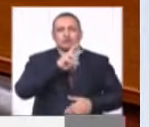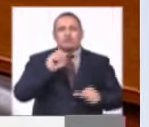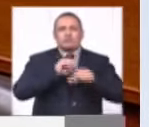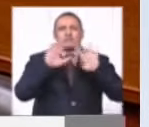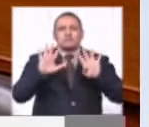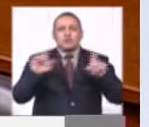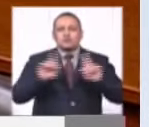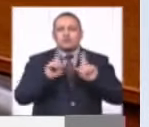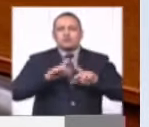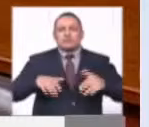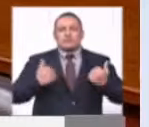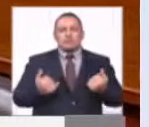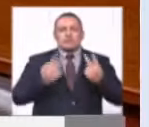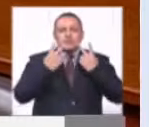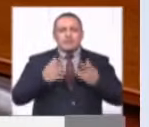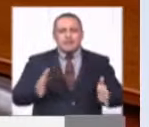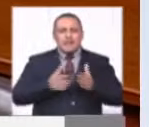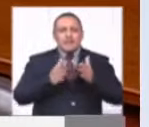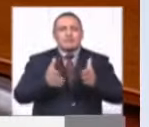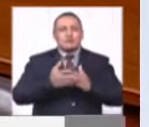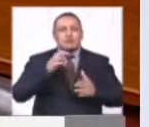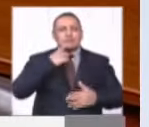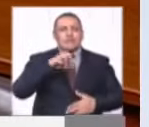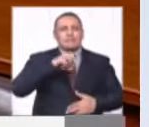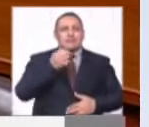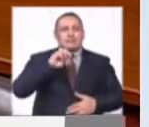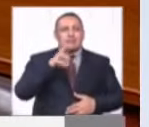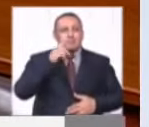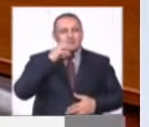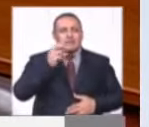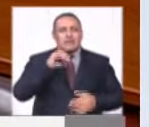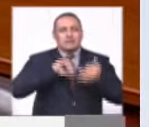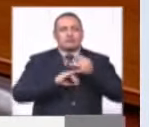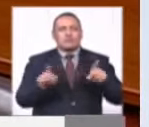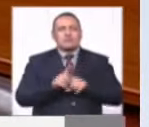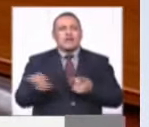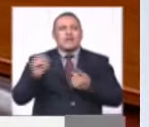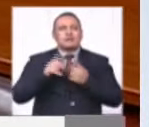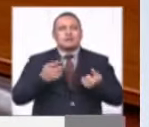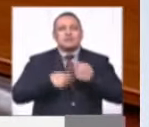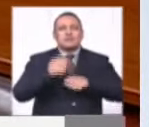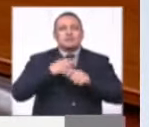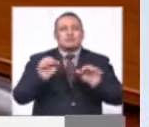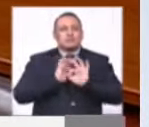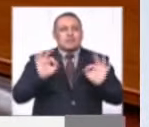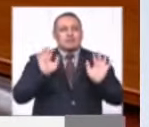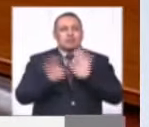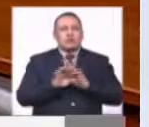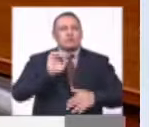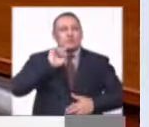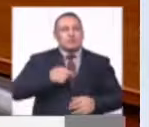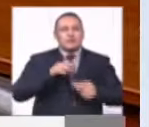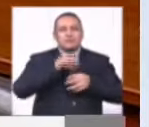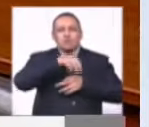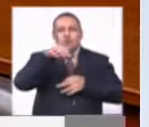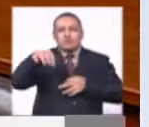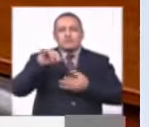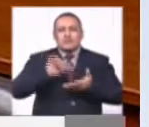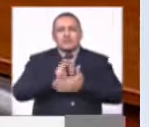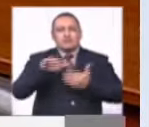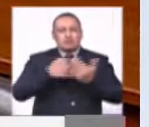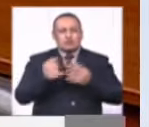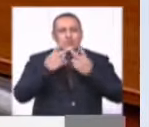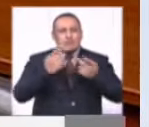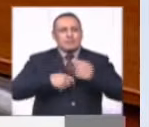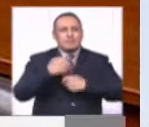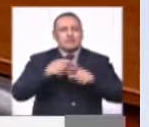2019. No es posible que la villa de los Panamericanos hasta el momento no pueda ser vendida. Son más de 1,000 departamentos que se dijeron que se iban a